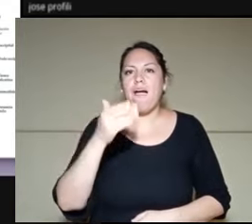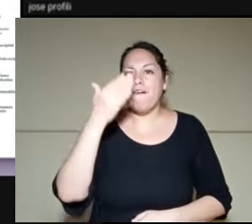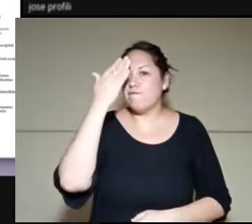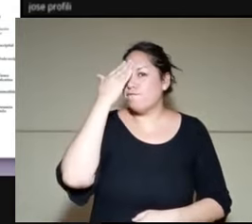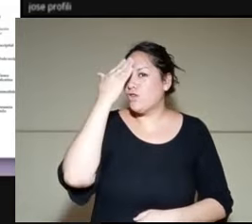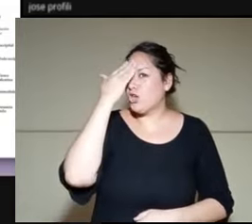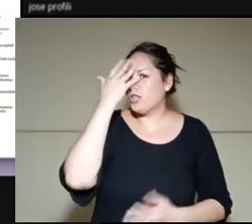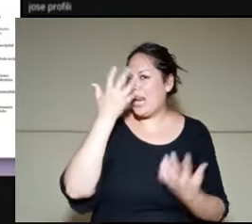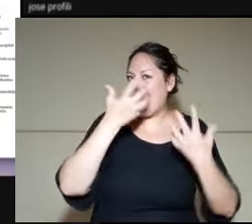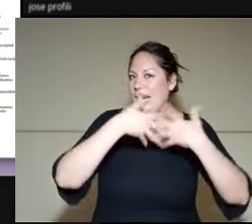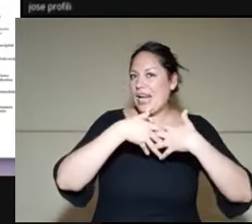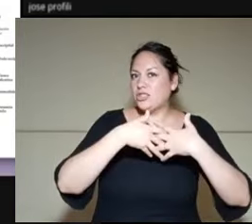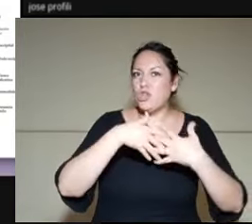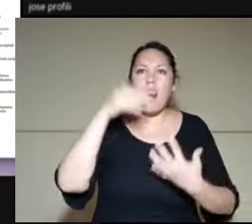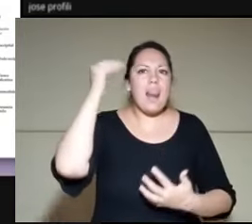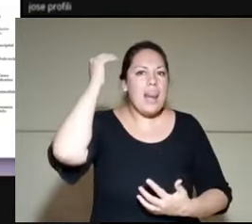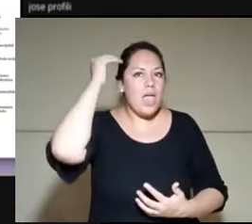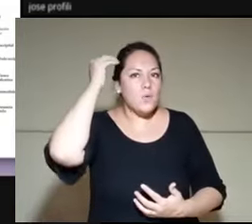frontal. ¿Sí?